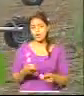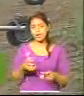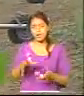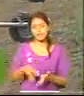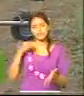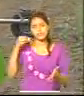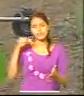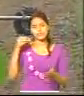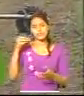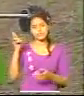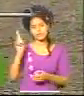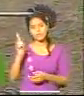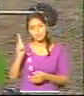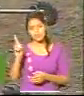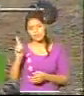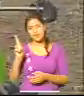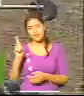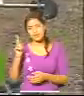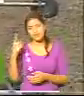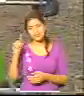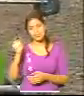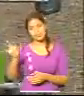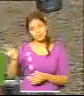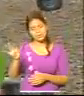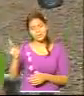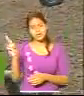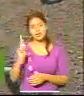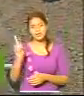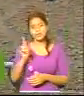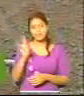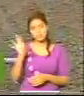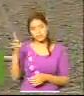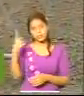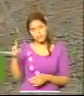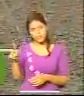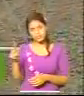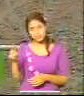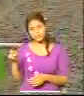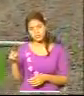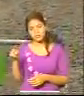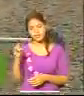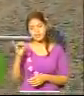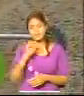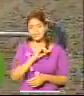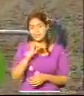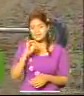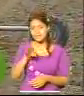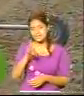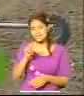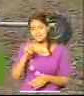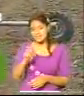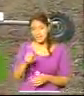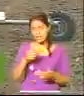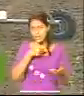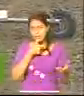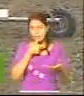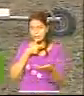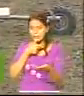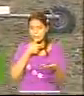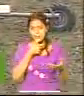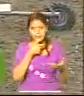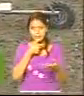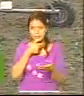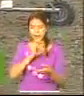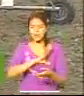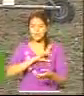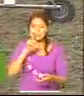de la República Islámica, de las Repúblicas Islámicas y de Irán. Ajá. Sí, el tren de riego, todo lo que es eso, viene de la